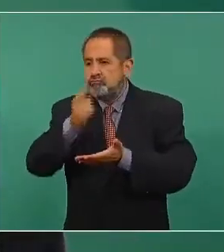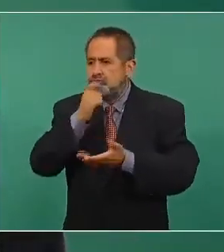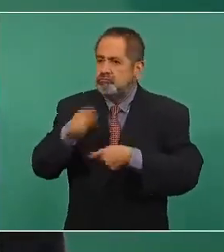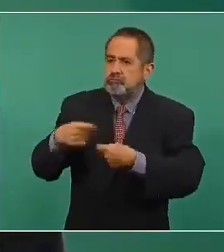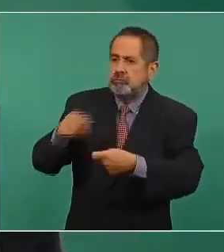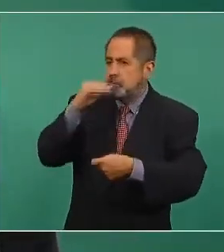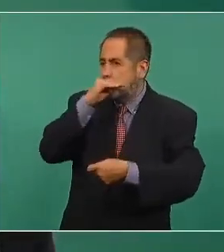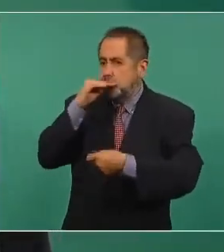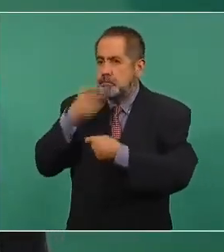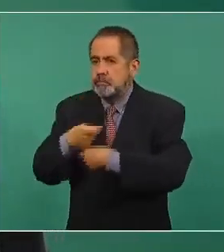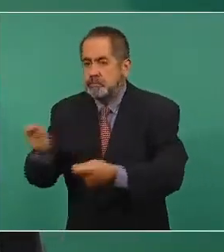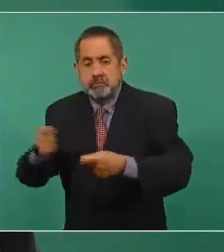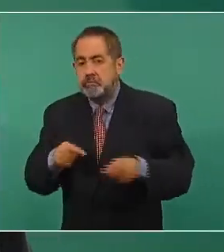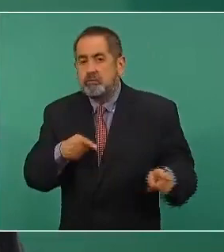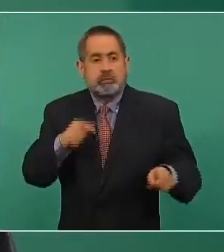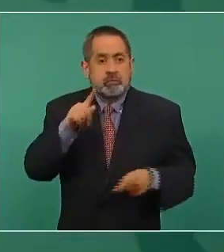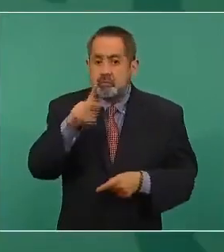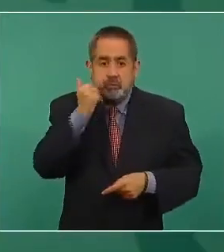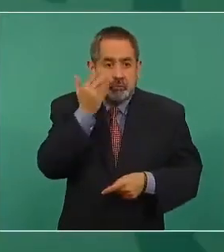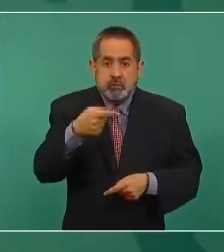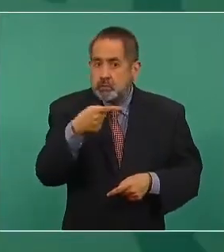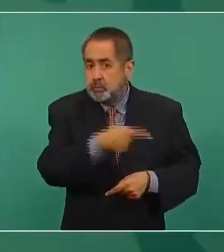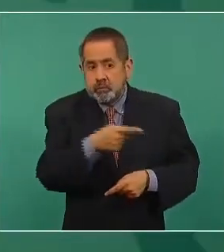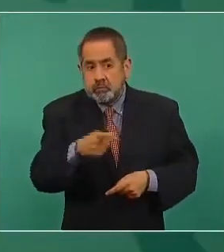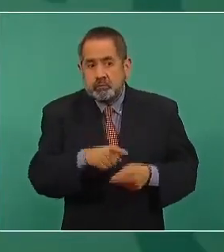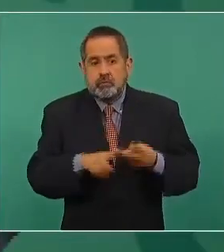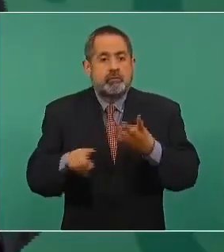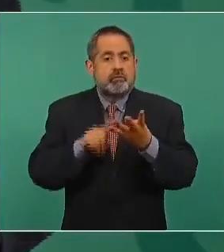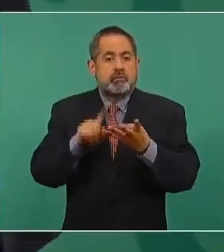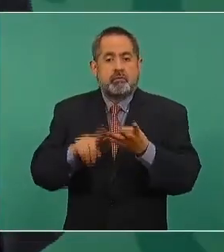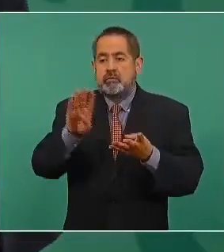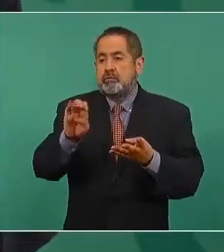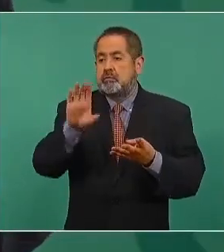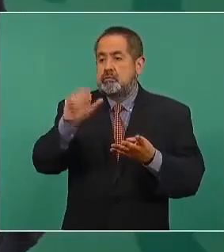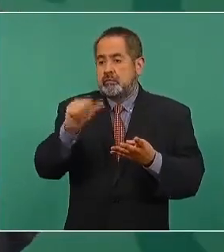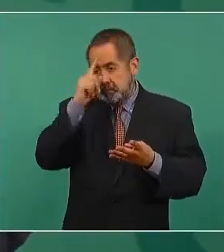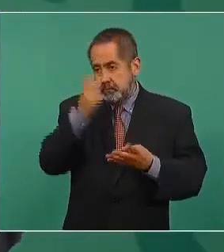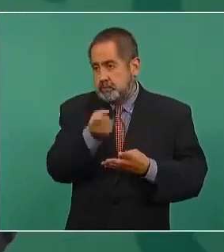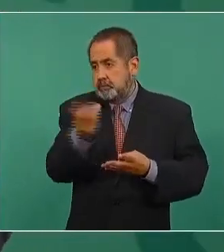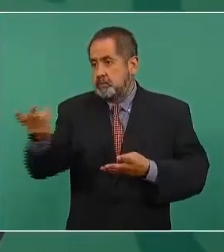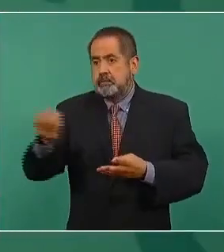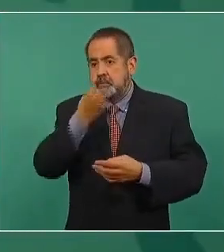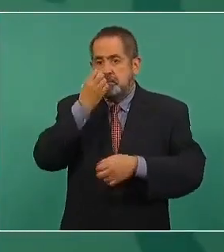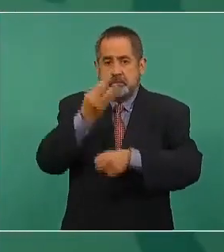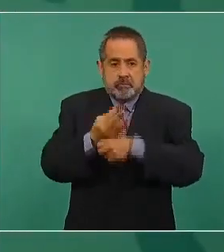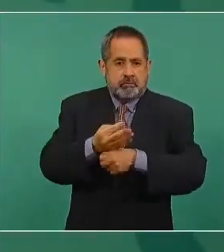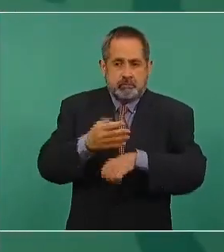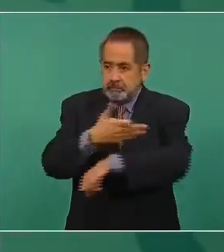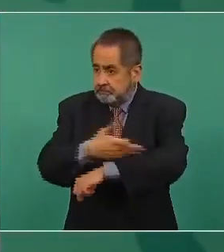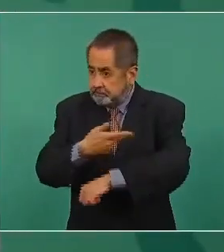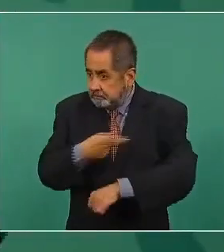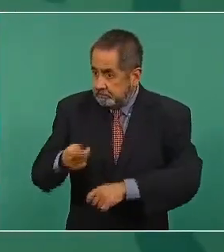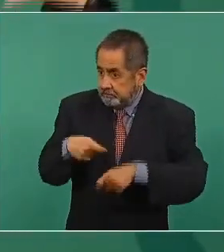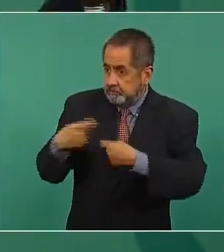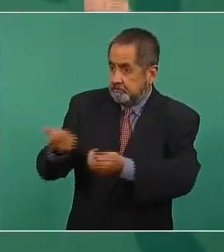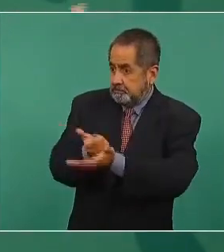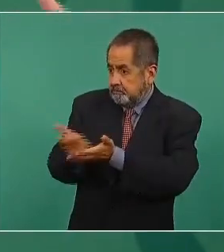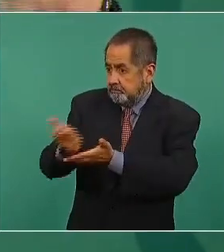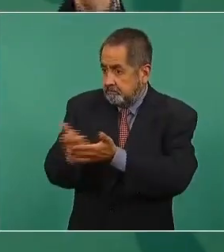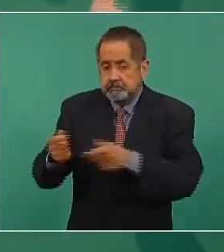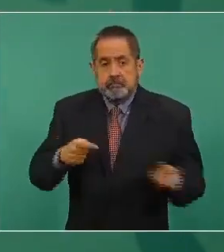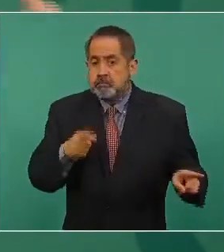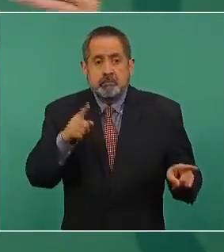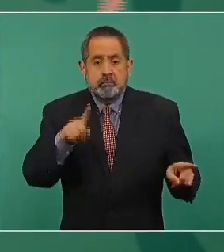gratuitos, ni aprobaron tampoco lo de las becas para estudiantes de familias pobres. Entonces